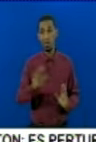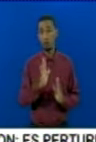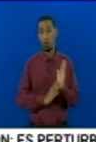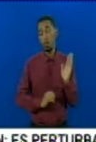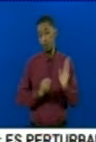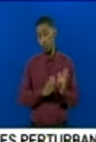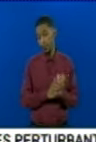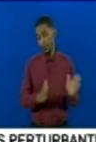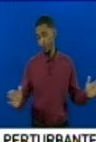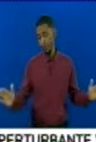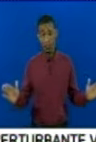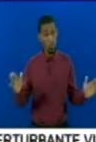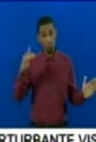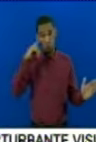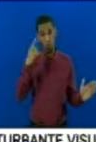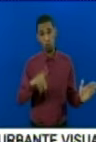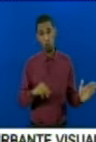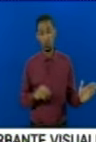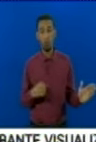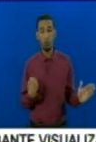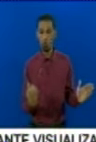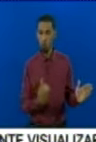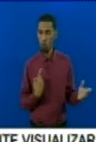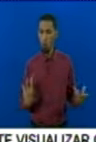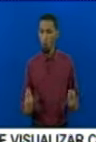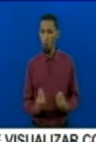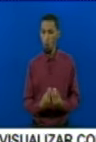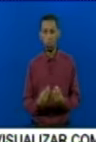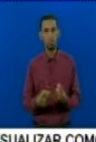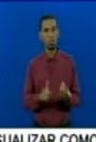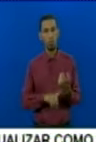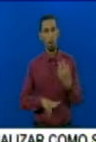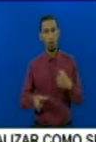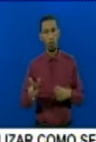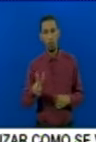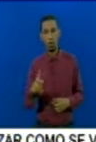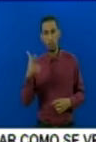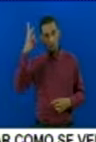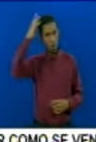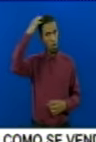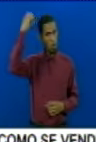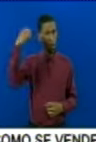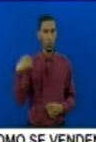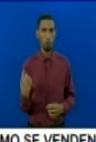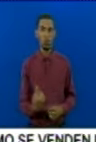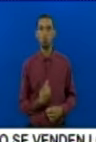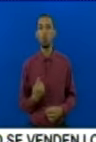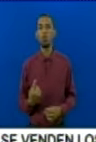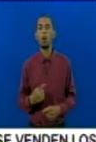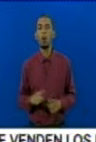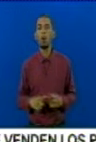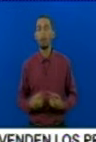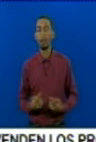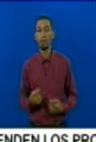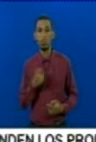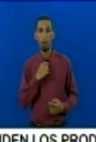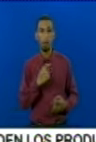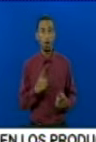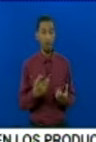decidido de conjunto todos los factores de la provincia a partir de una producción